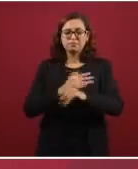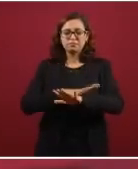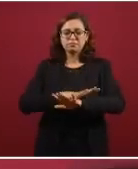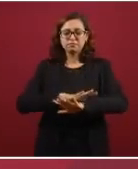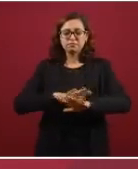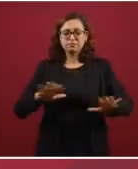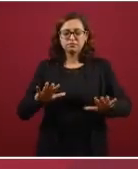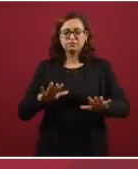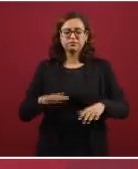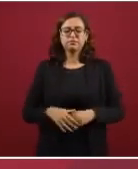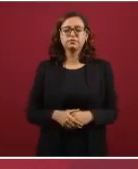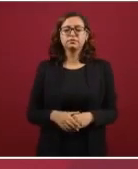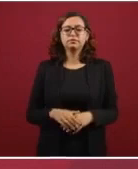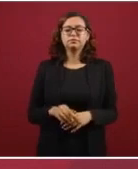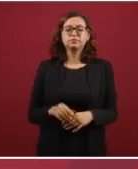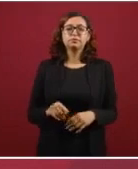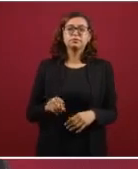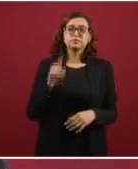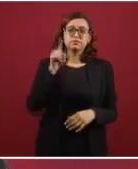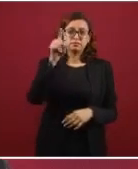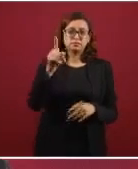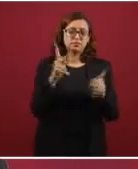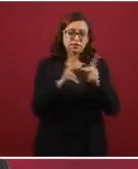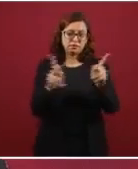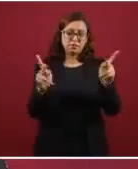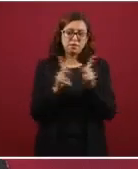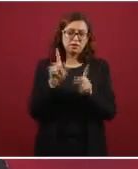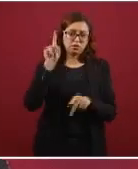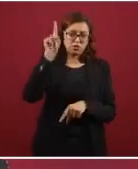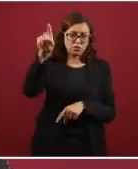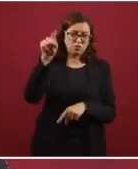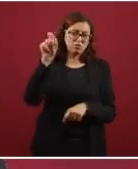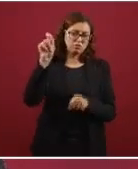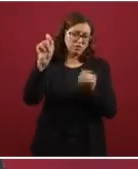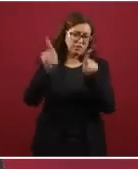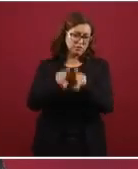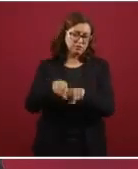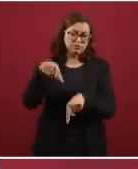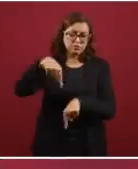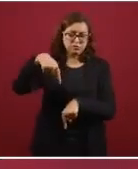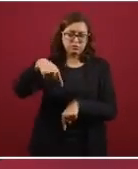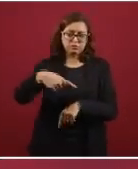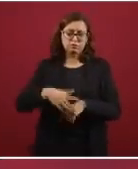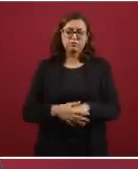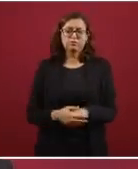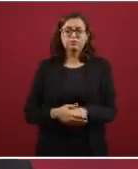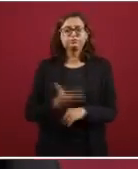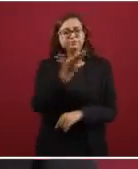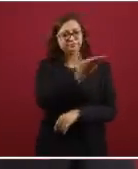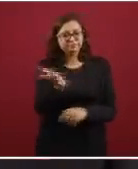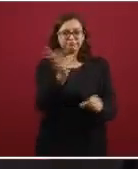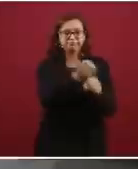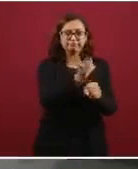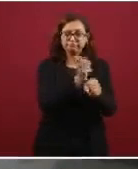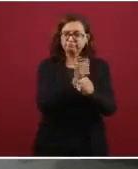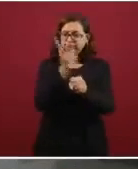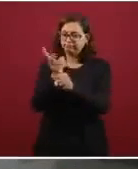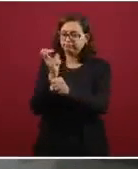en el patio central del Palacio. Están, desde luego, invitadas,